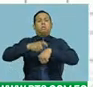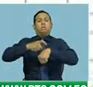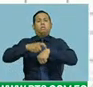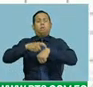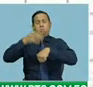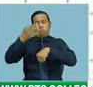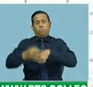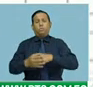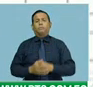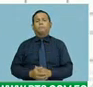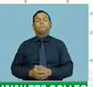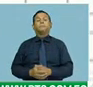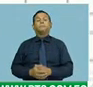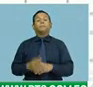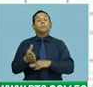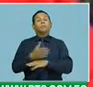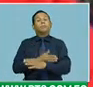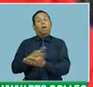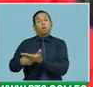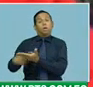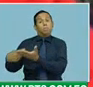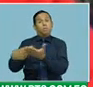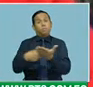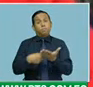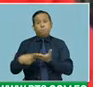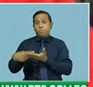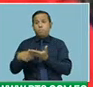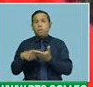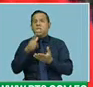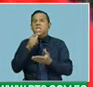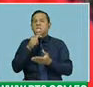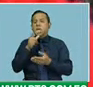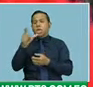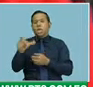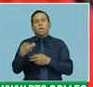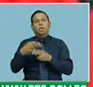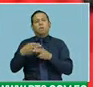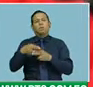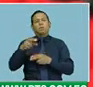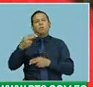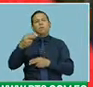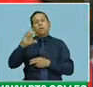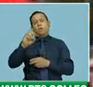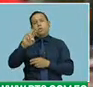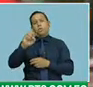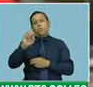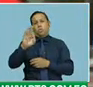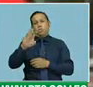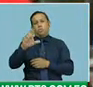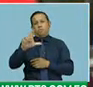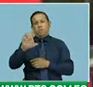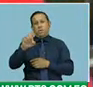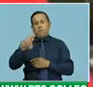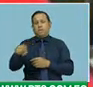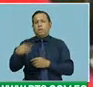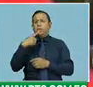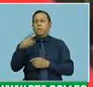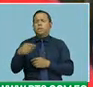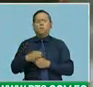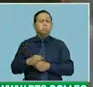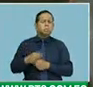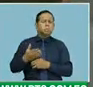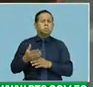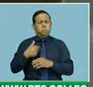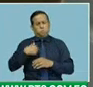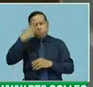En la sesión donde se aprobó este cronograma participó Henry Cronfle, ponente del juicio político a Cruz. Este explicó las causales por las